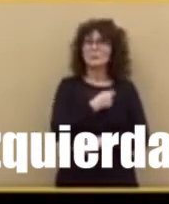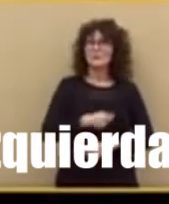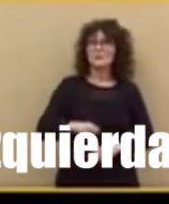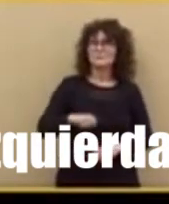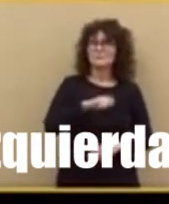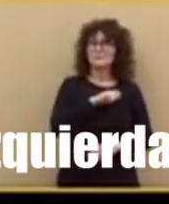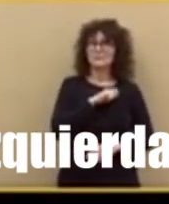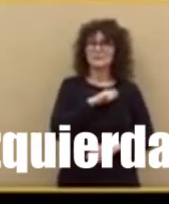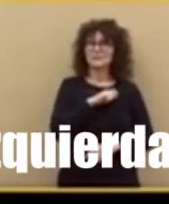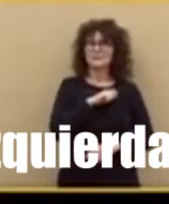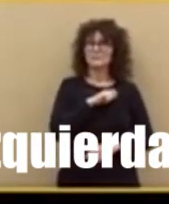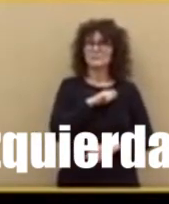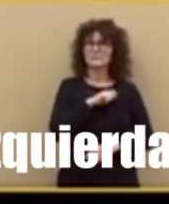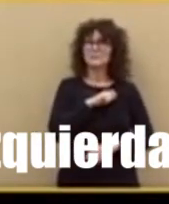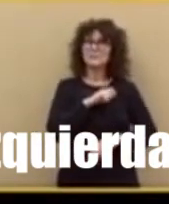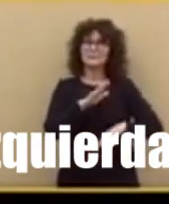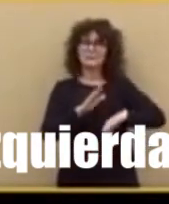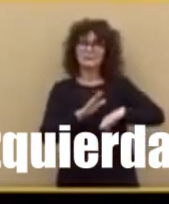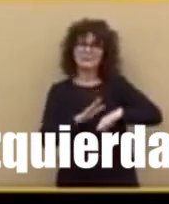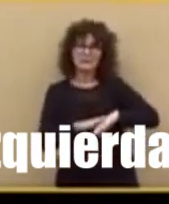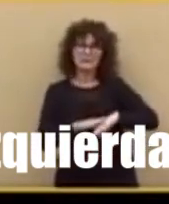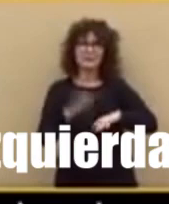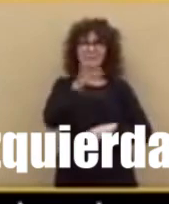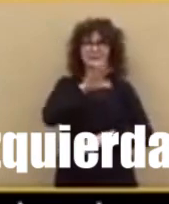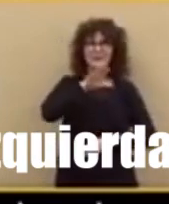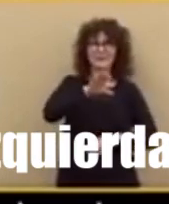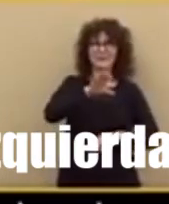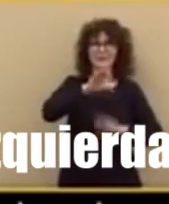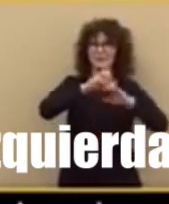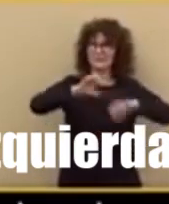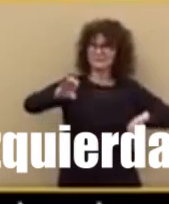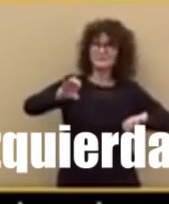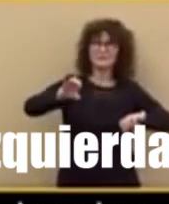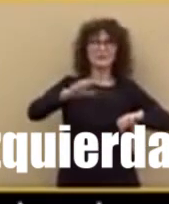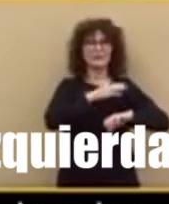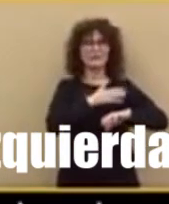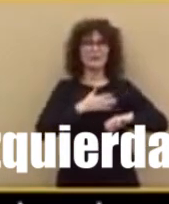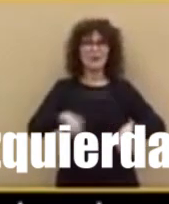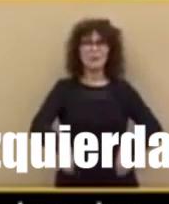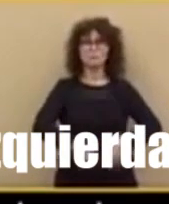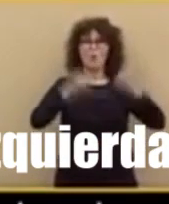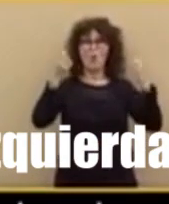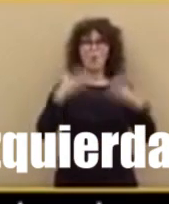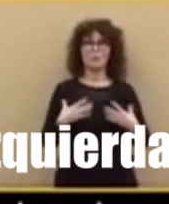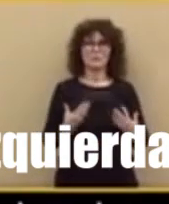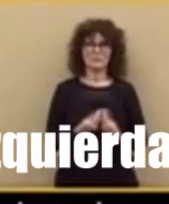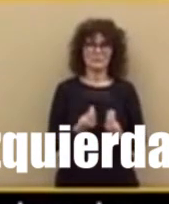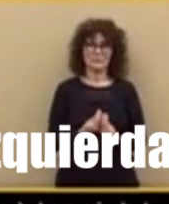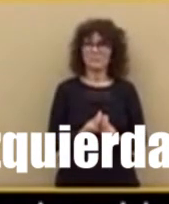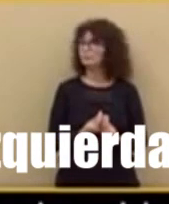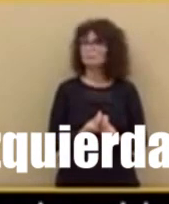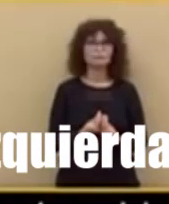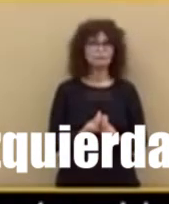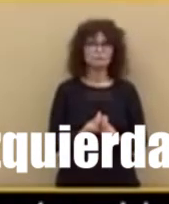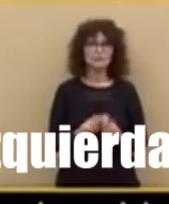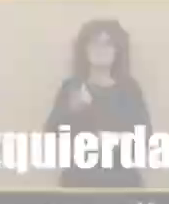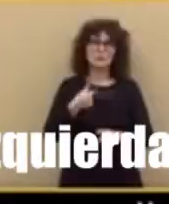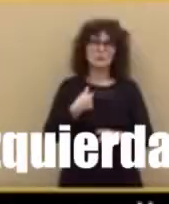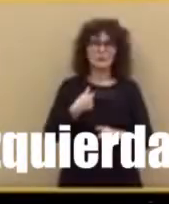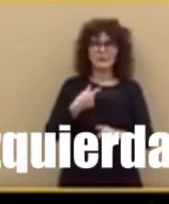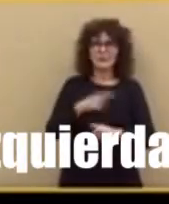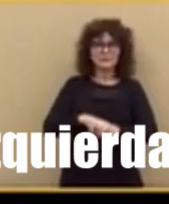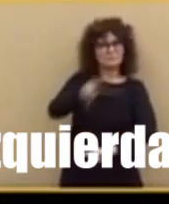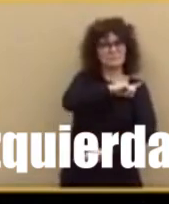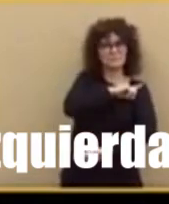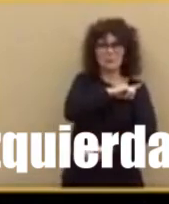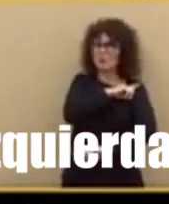que la izquierda y los nacionalistas pretendan destruir la convivencia. El problema completo es que usted contribuye a ello. Que no